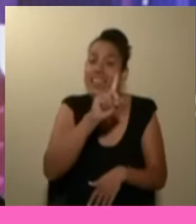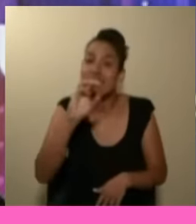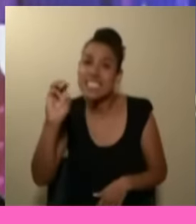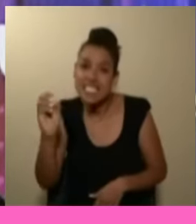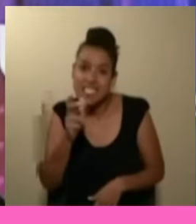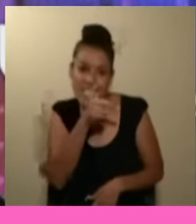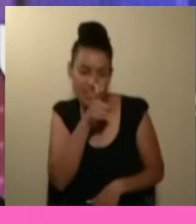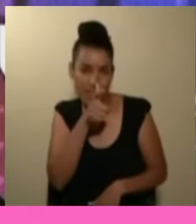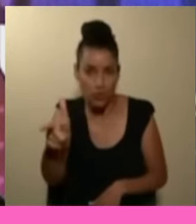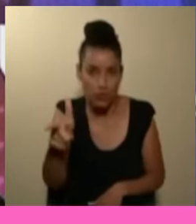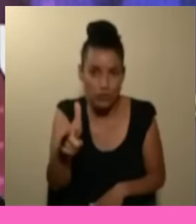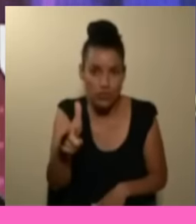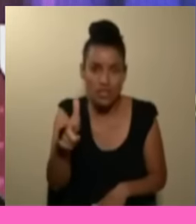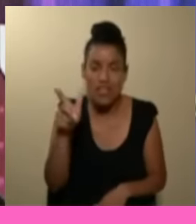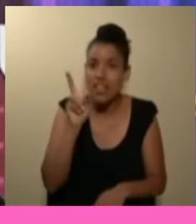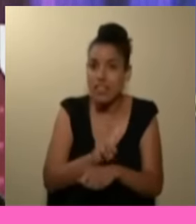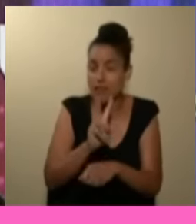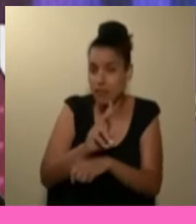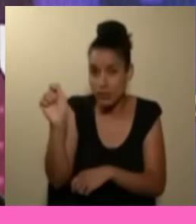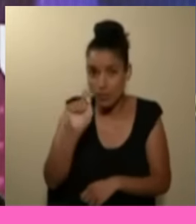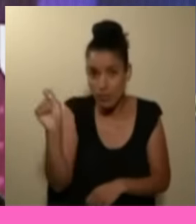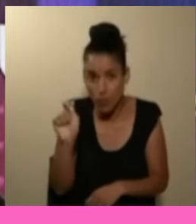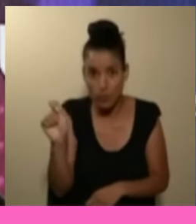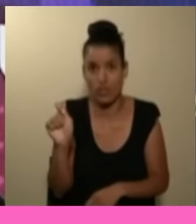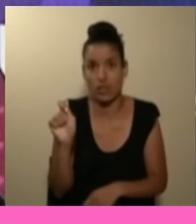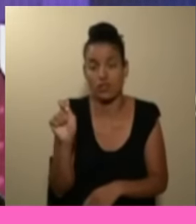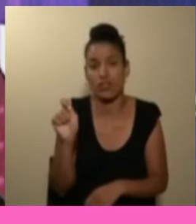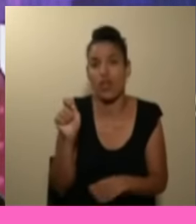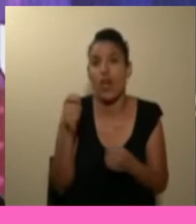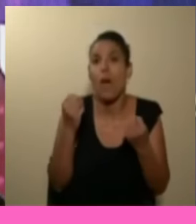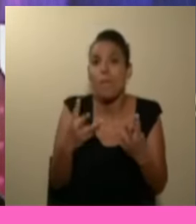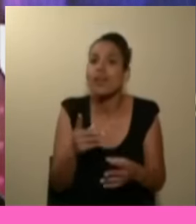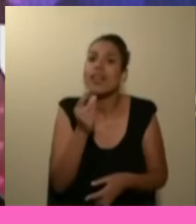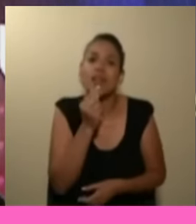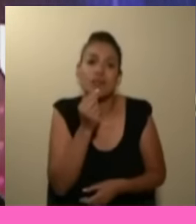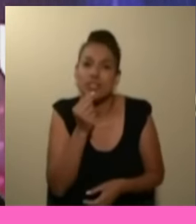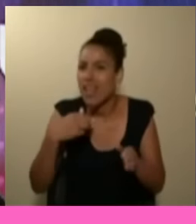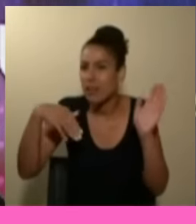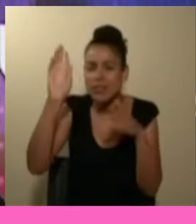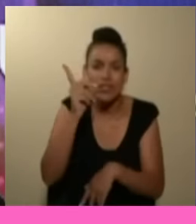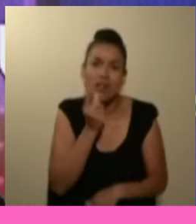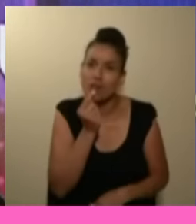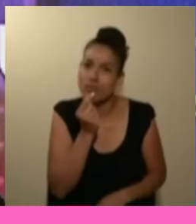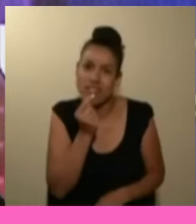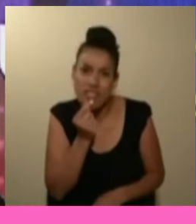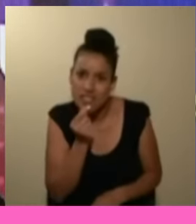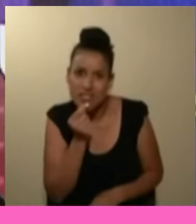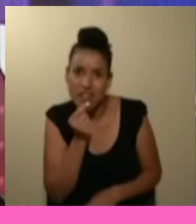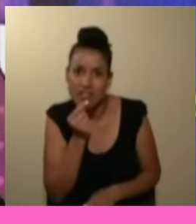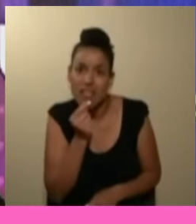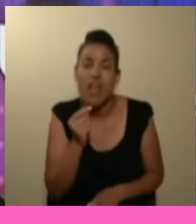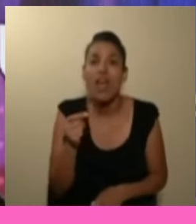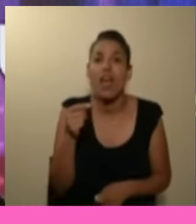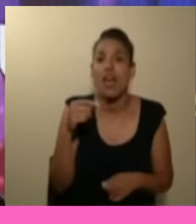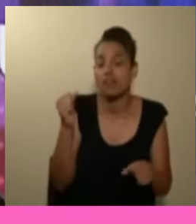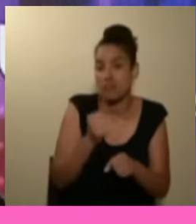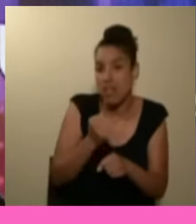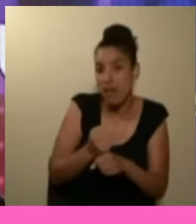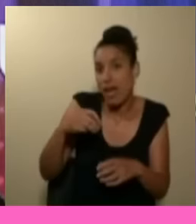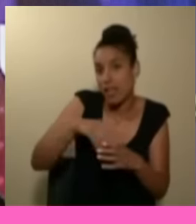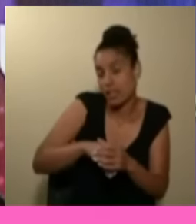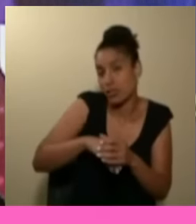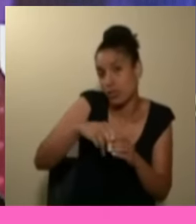sobre abusos de la actividad de los malos policías, porque la inmensa mayoría de los policías actúa dentro de las normas.